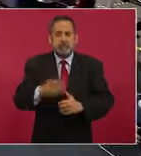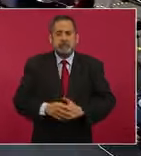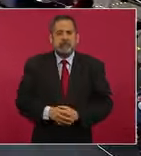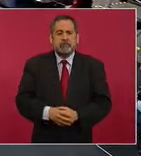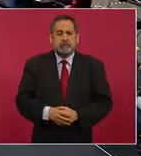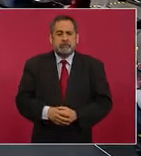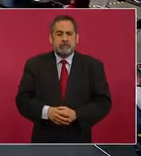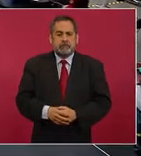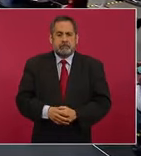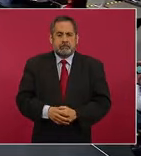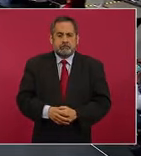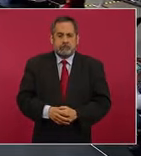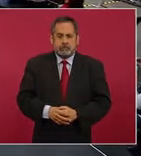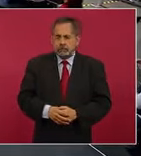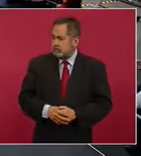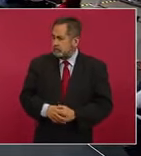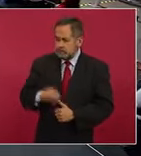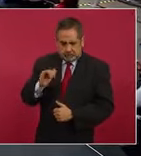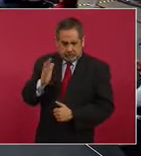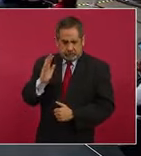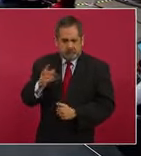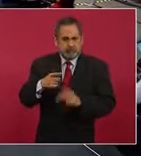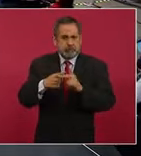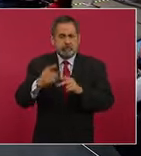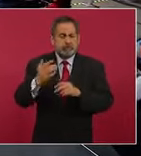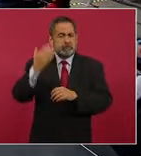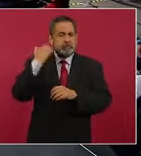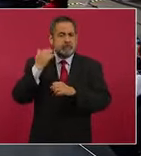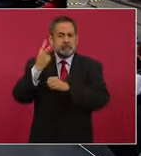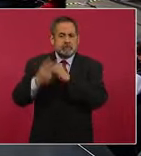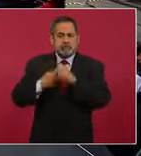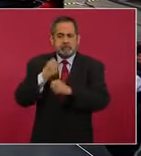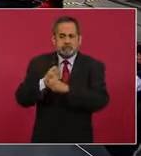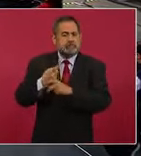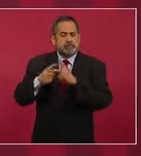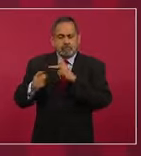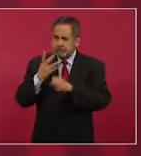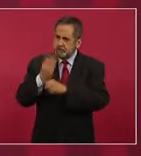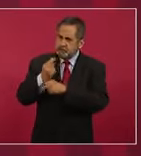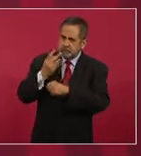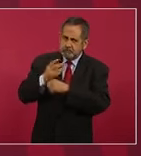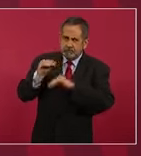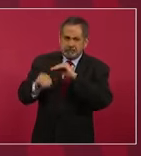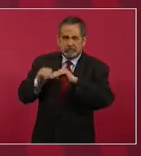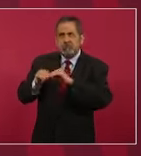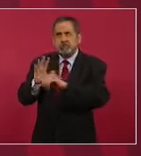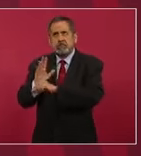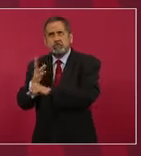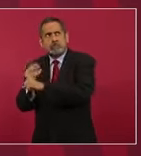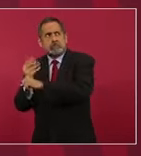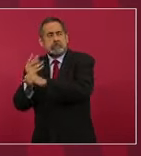ya iniciamos desde hace 2 años la rehabilitación